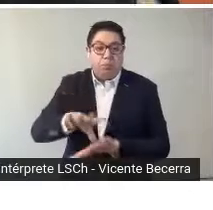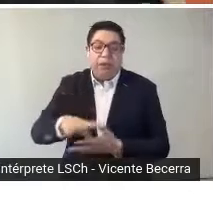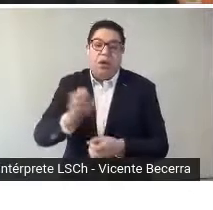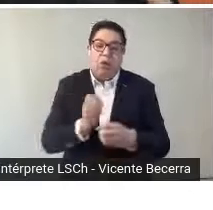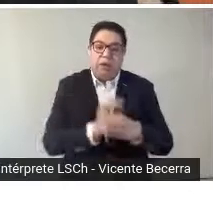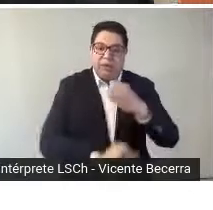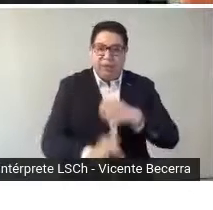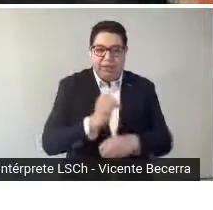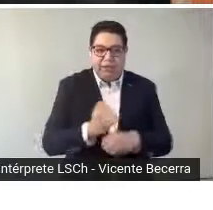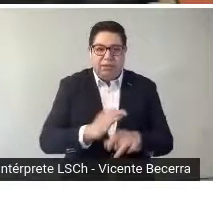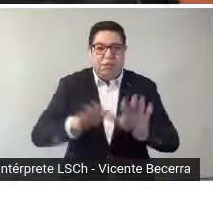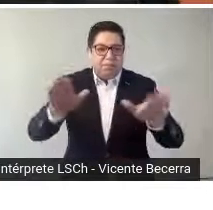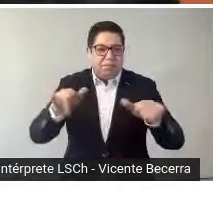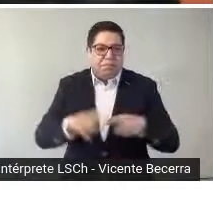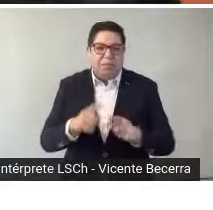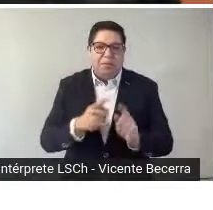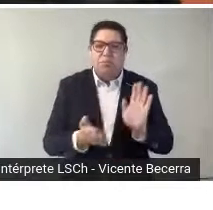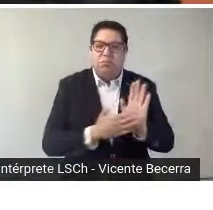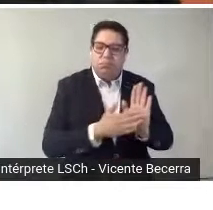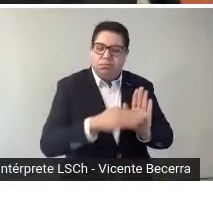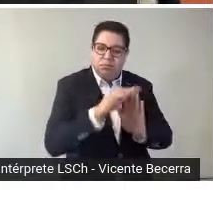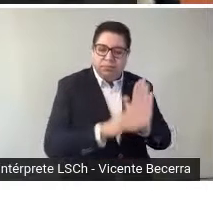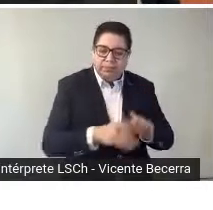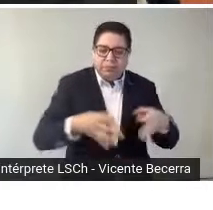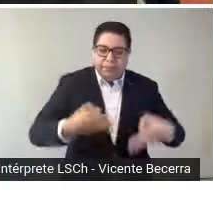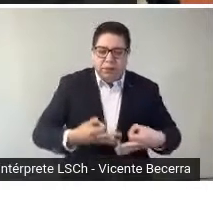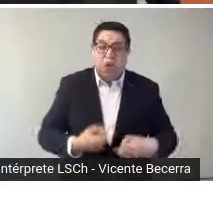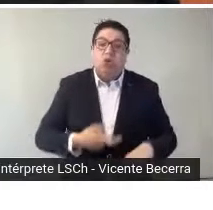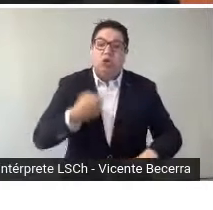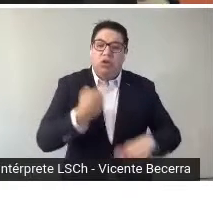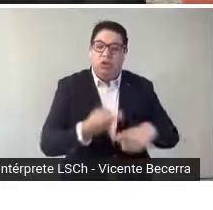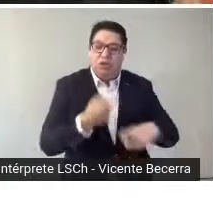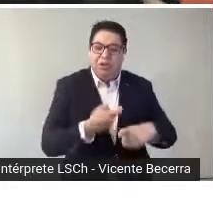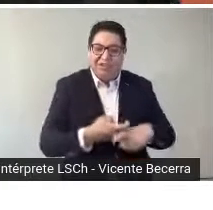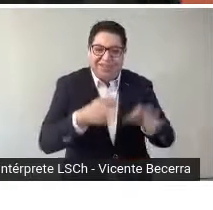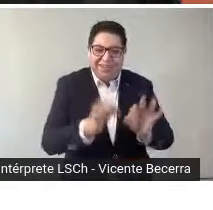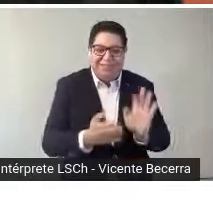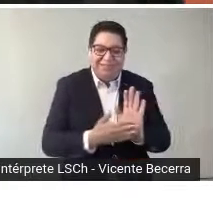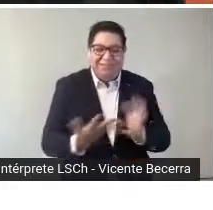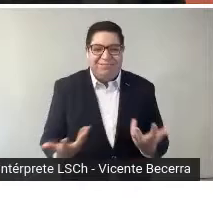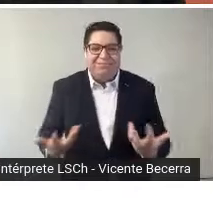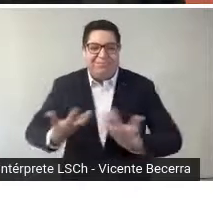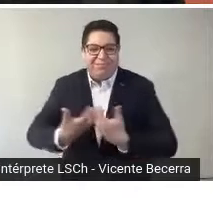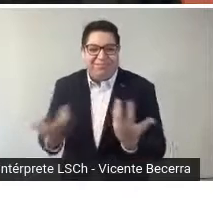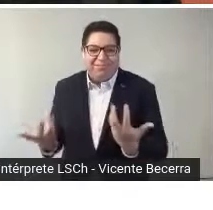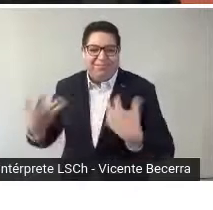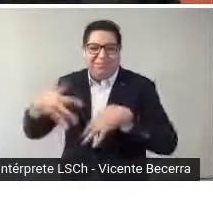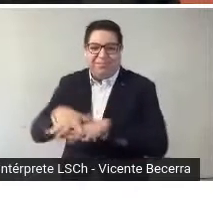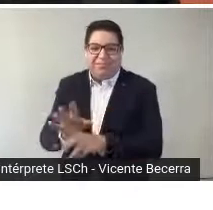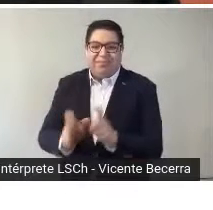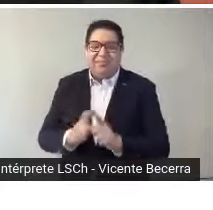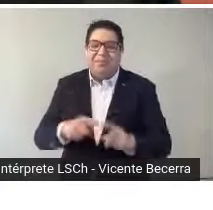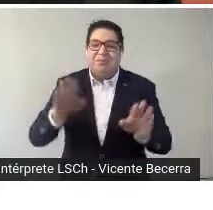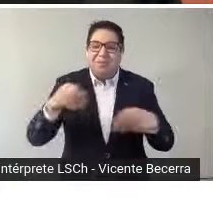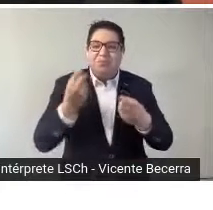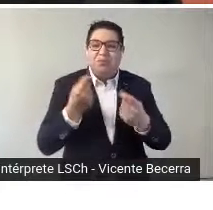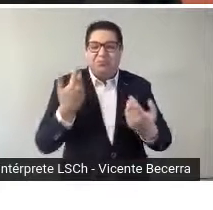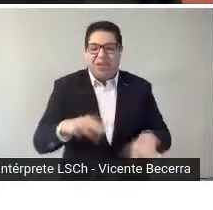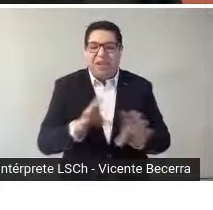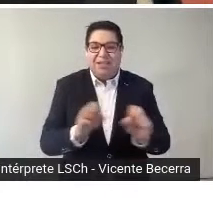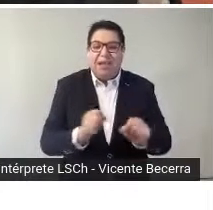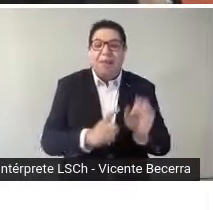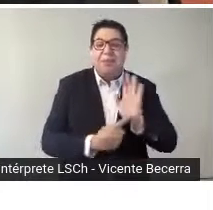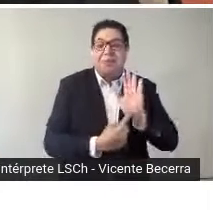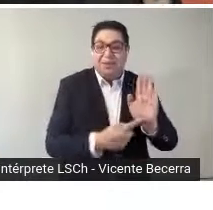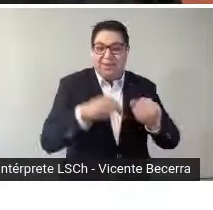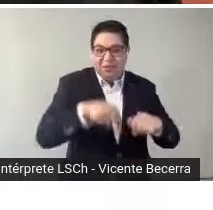través de una serie de herramientas prácticas muy concretas que se combinarán muy bien con los casos de innovación pública que presentaremos el